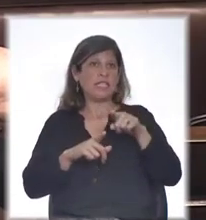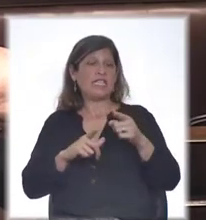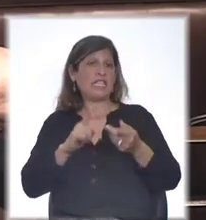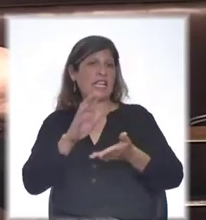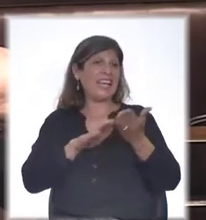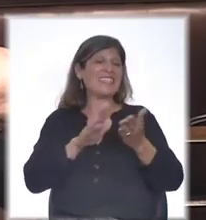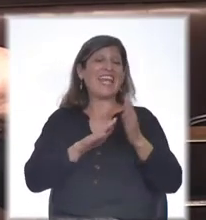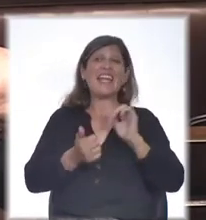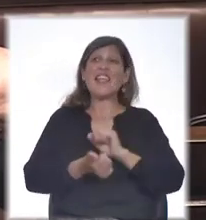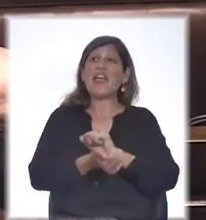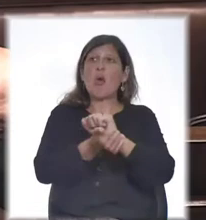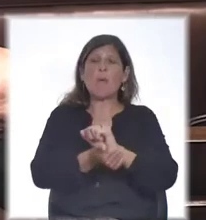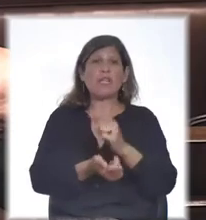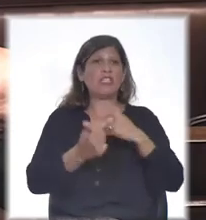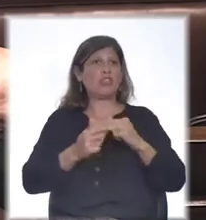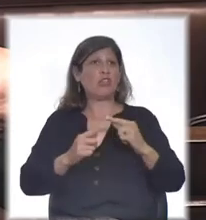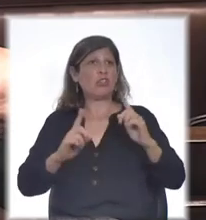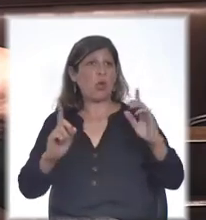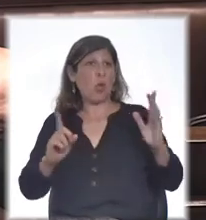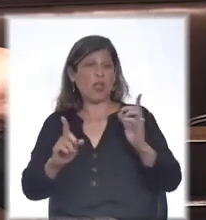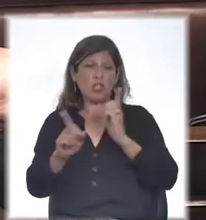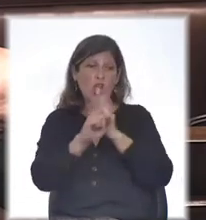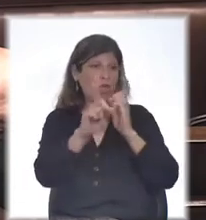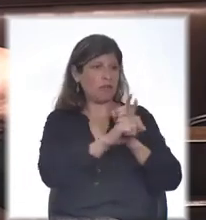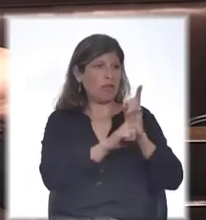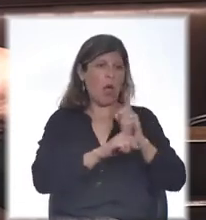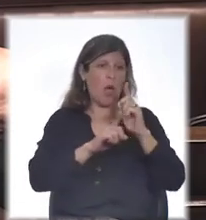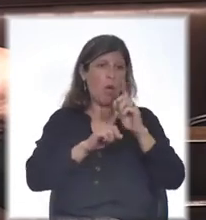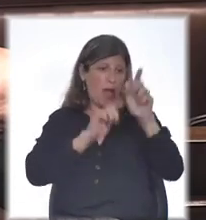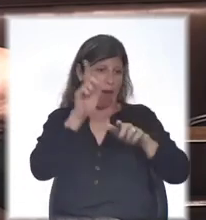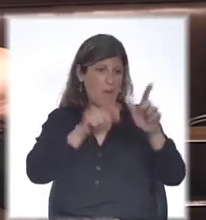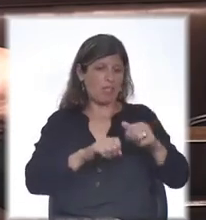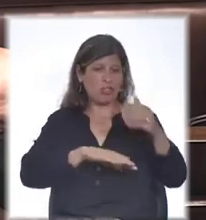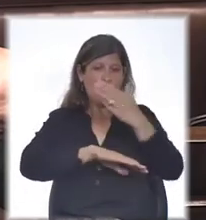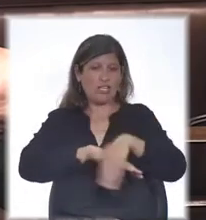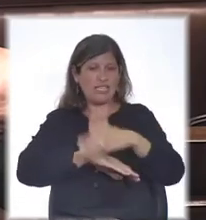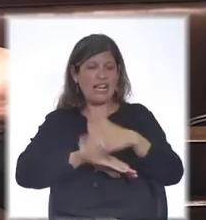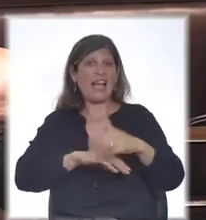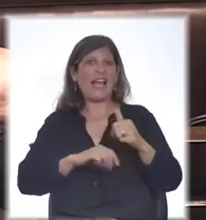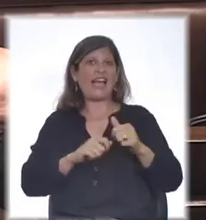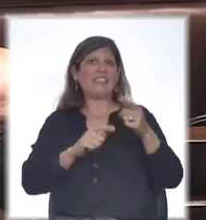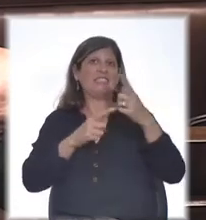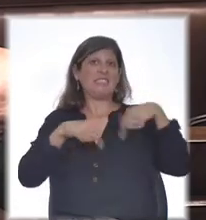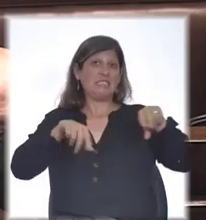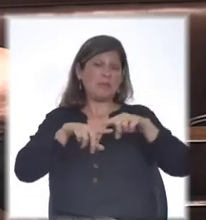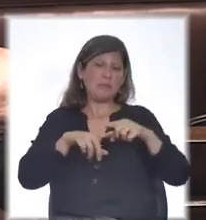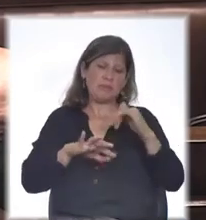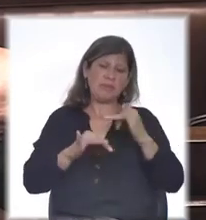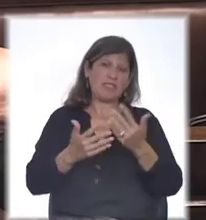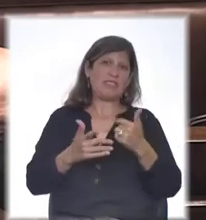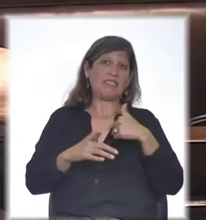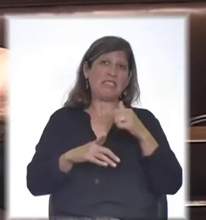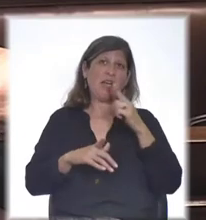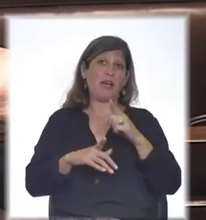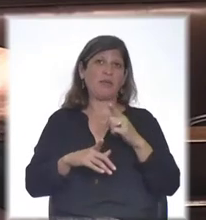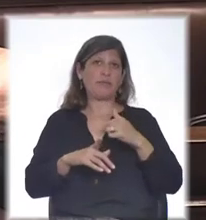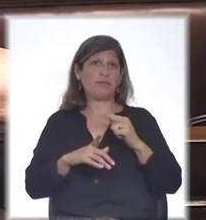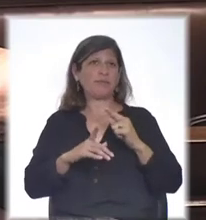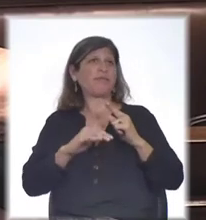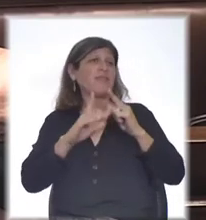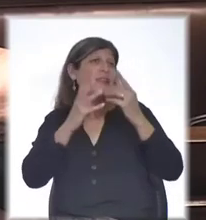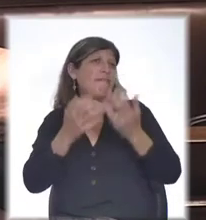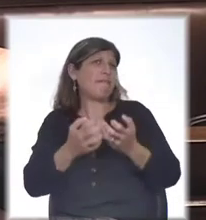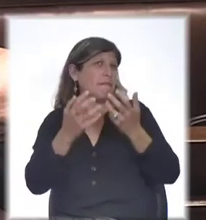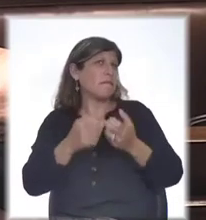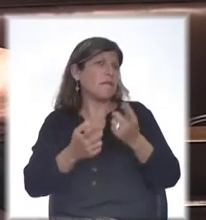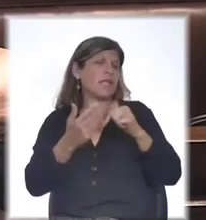y el reencuentro de la gente en la calle en un cuadro de movilización popular creciente y de una ya incontenible afán de libertad